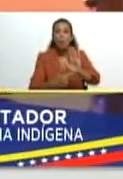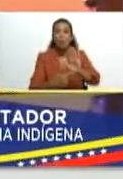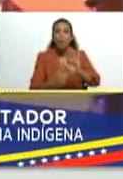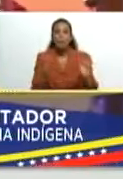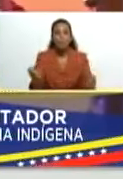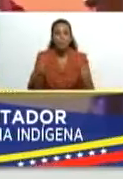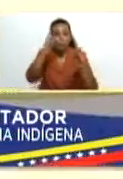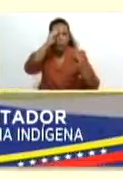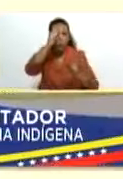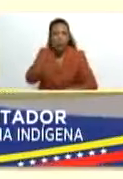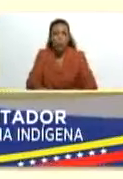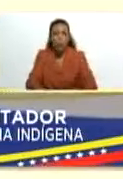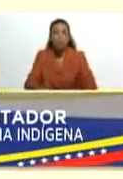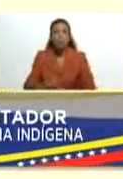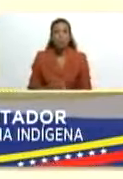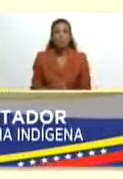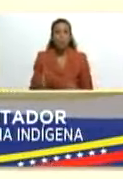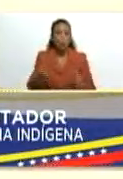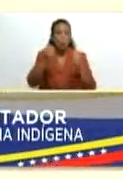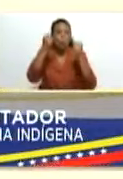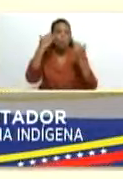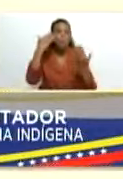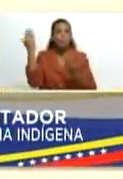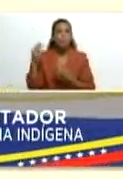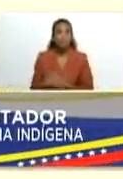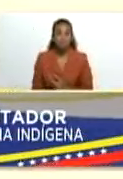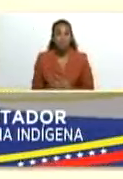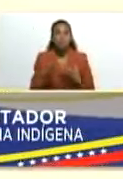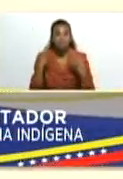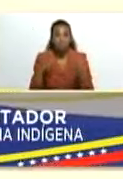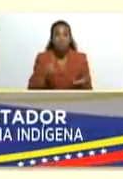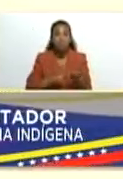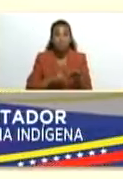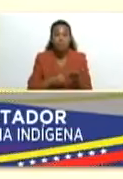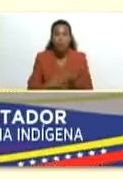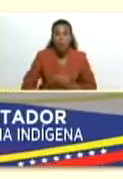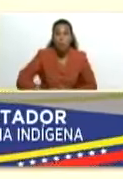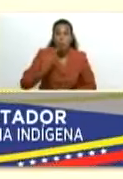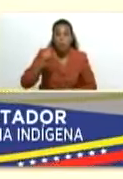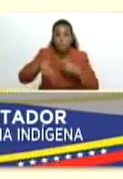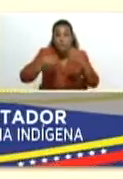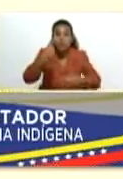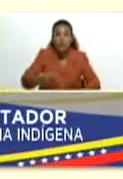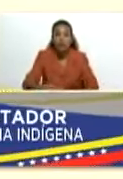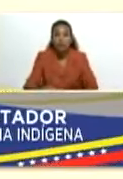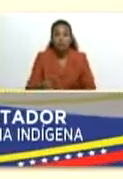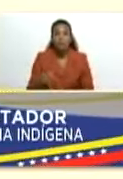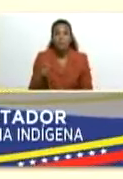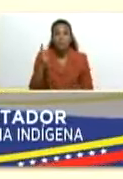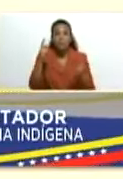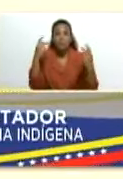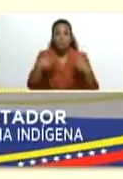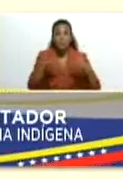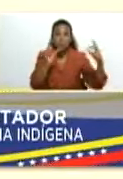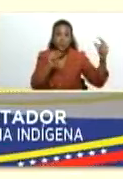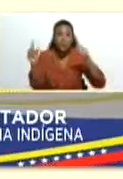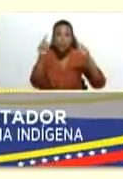la discriminación racial. No, esto vale oro. Esto va mañana en mis redes.